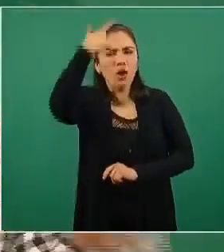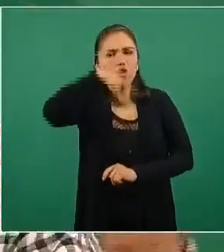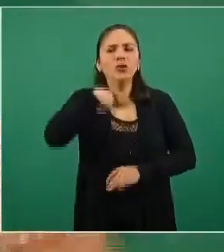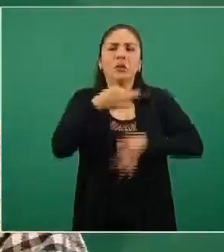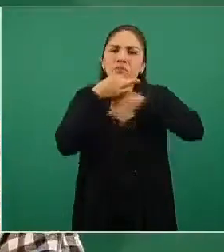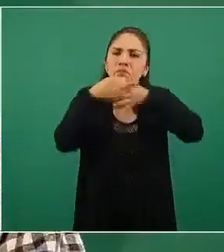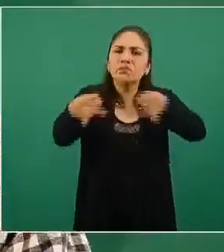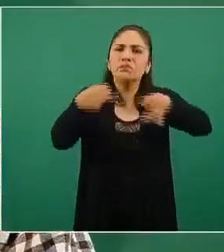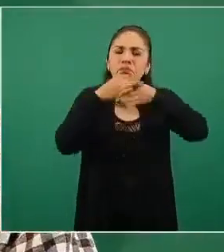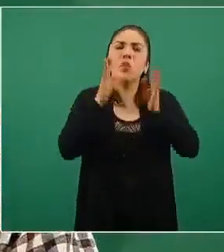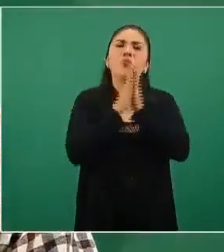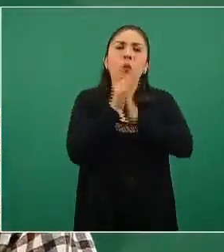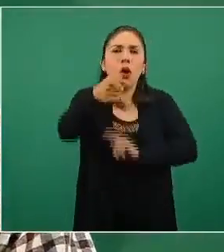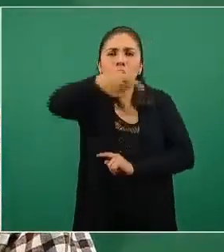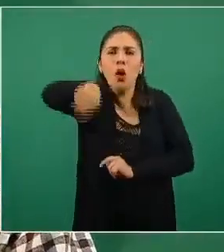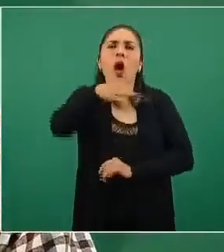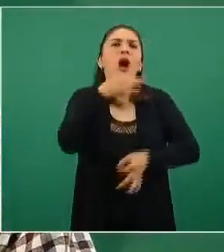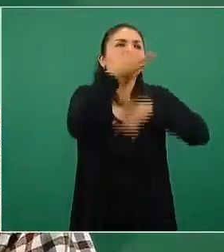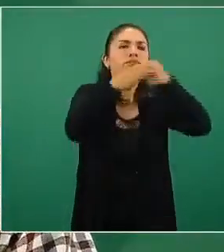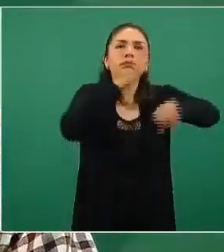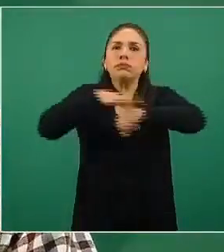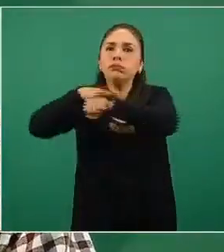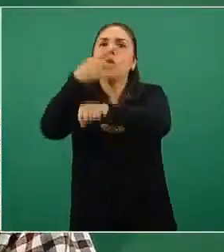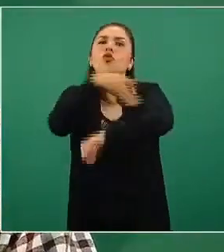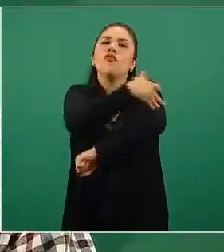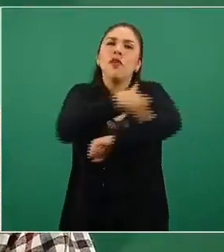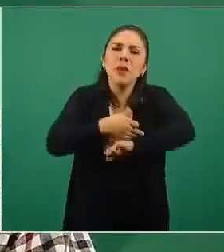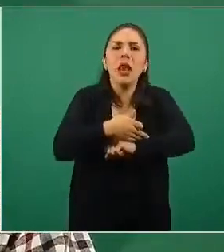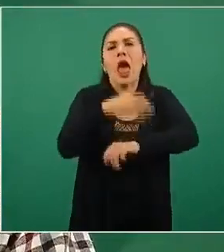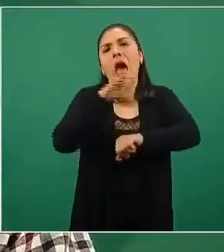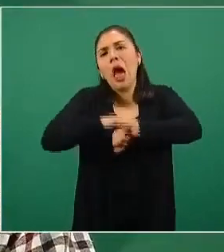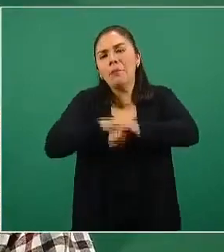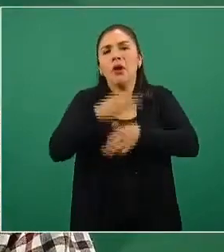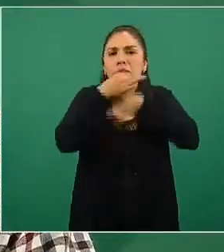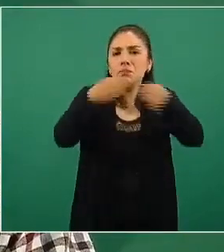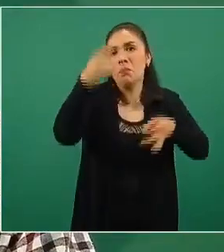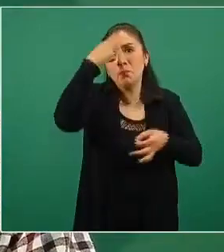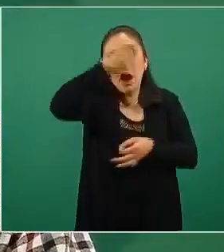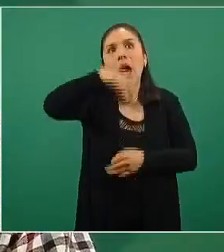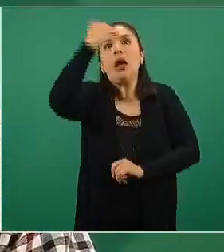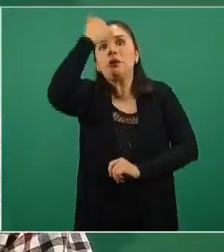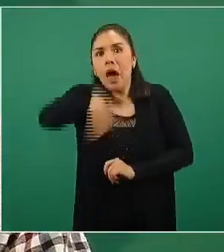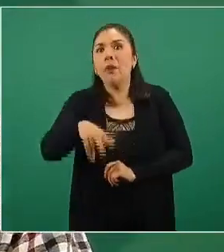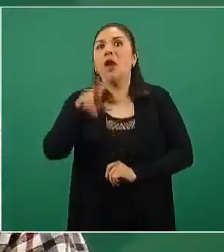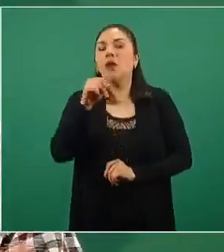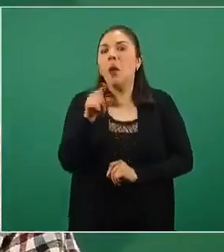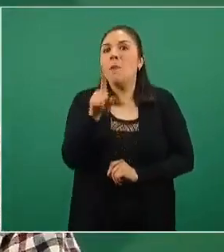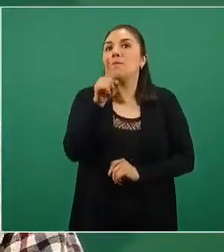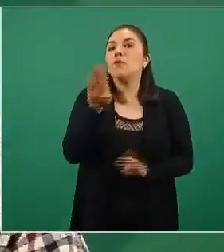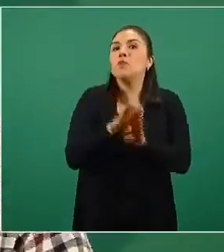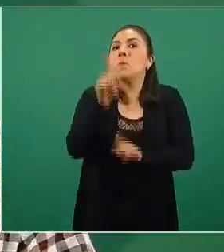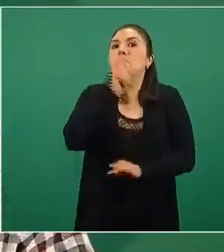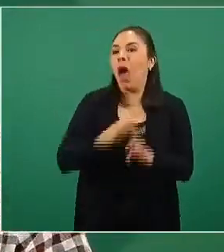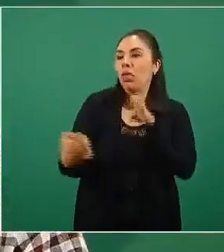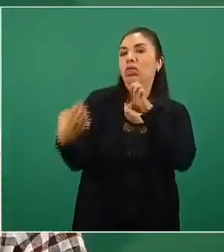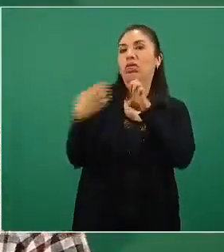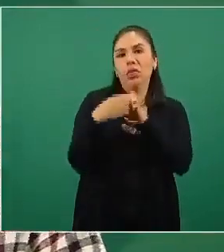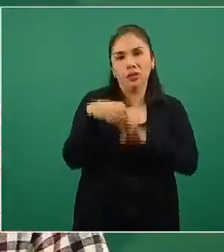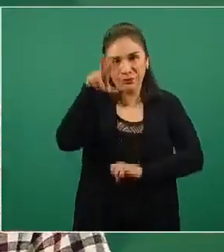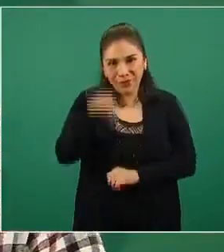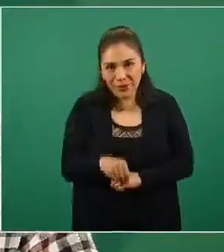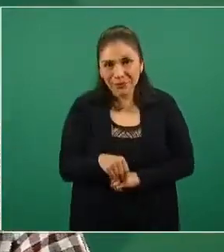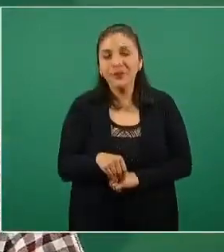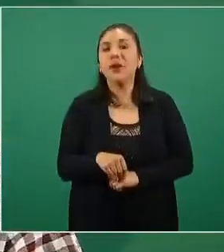noches. Difunda esto entre sus familiares, se lo pedimos para que llegue más ampliamente la información entre familiares, amigos,